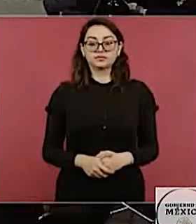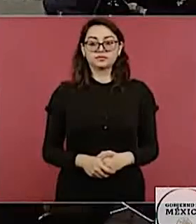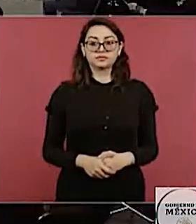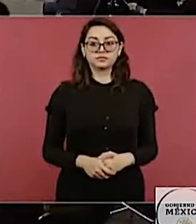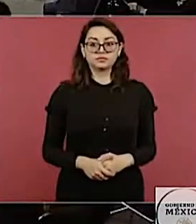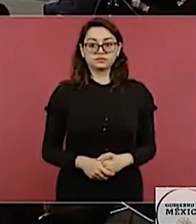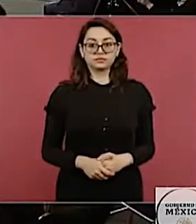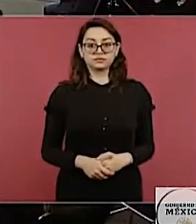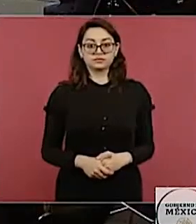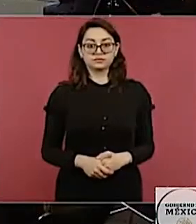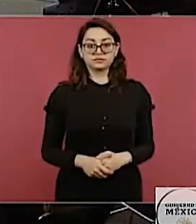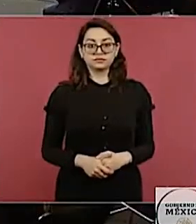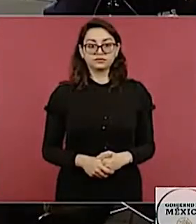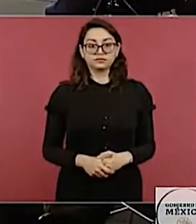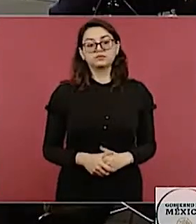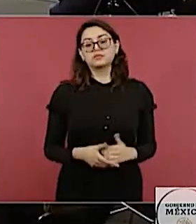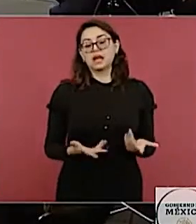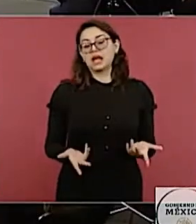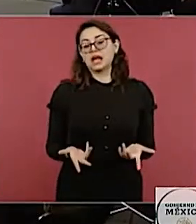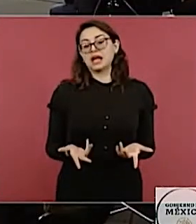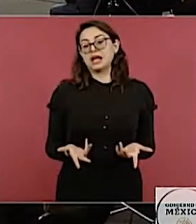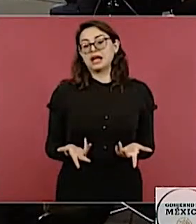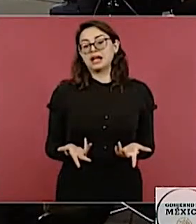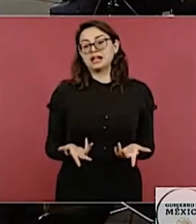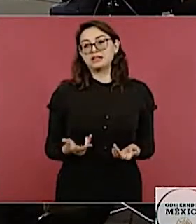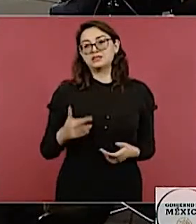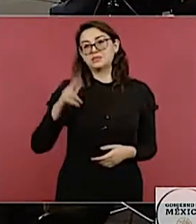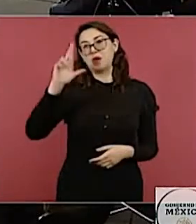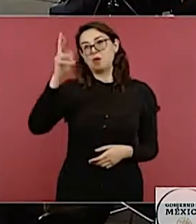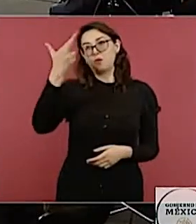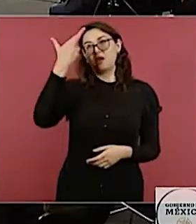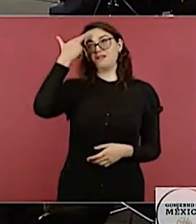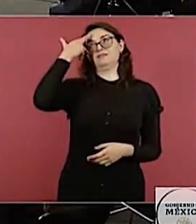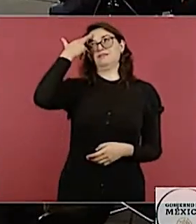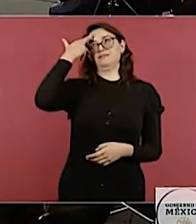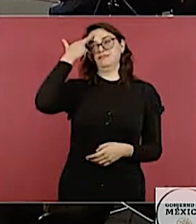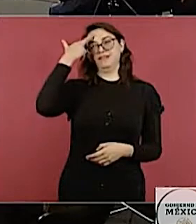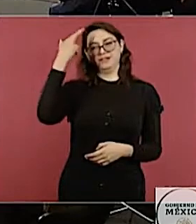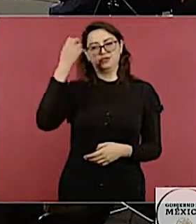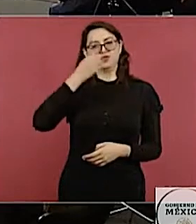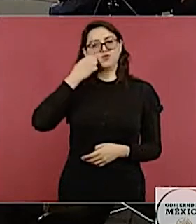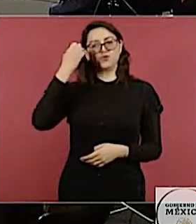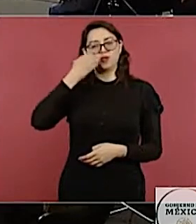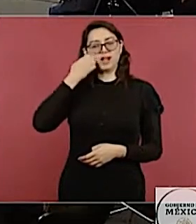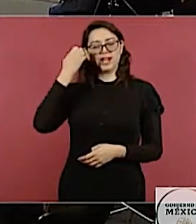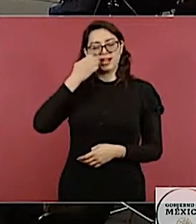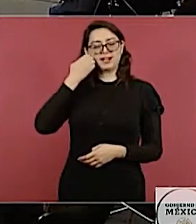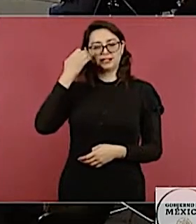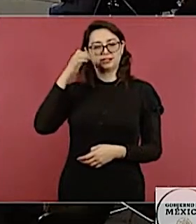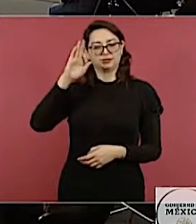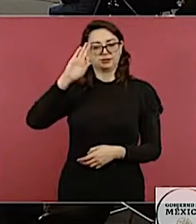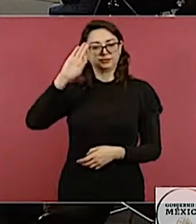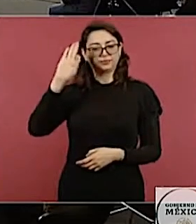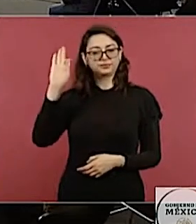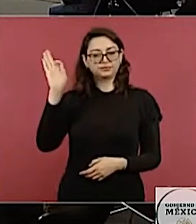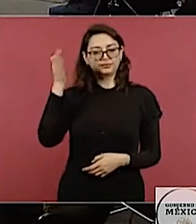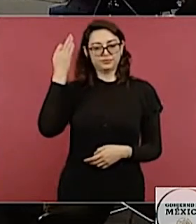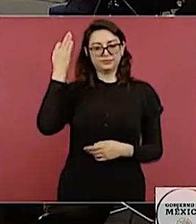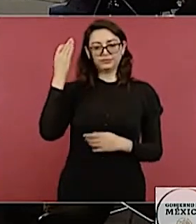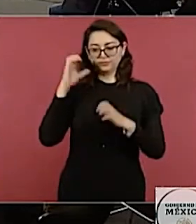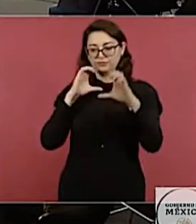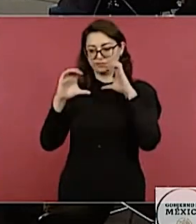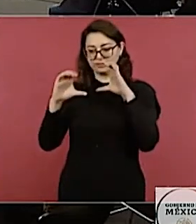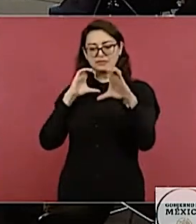frean López Narváez en la facultad de